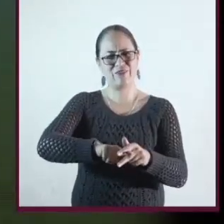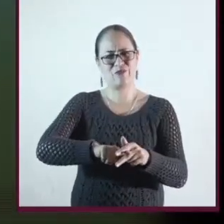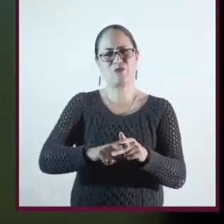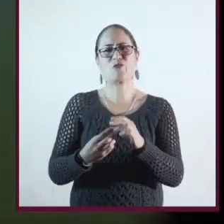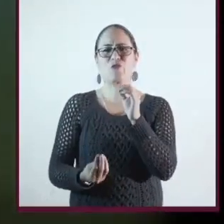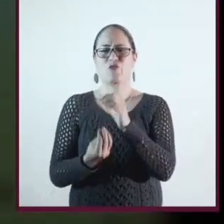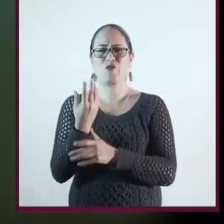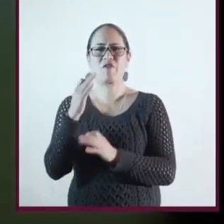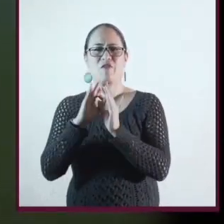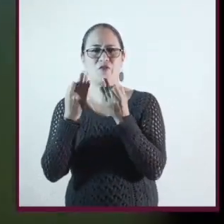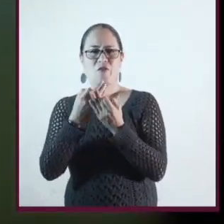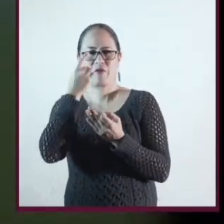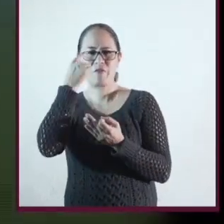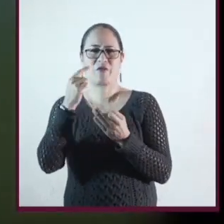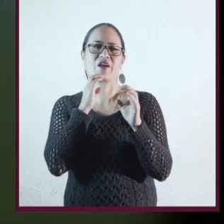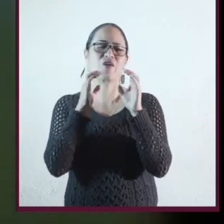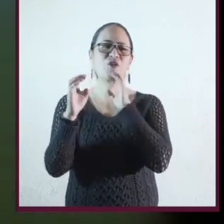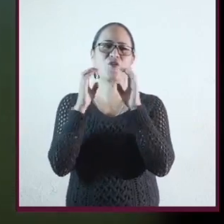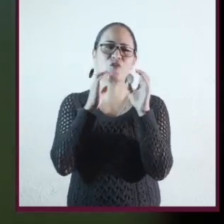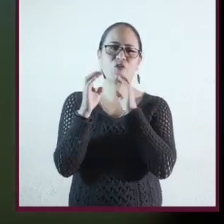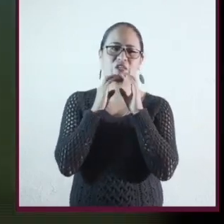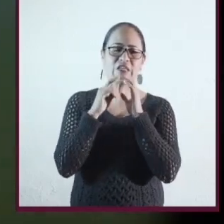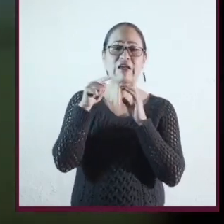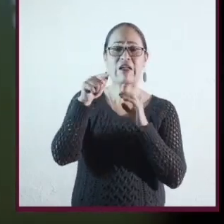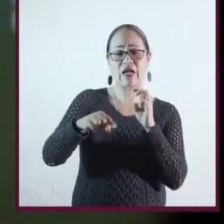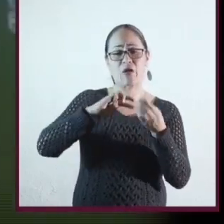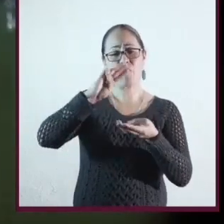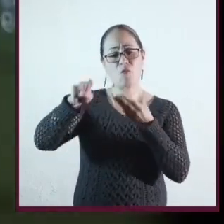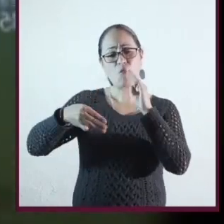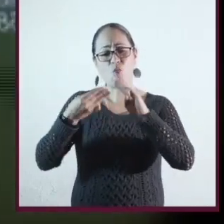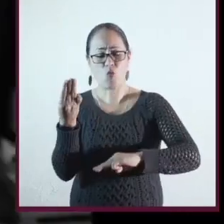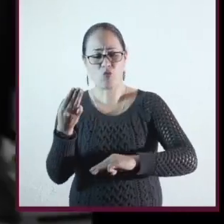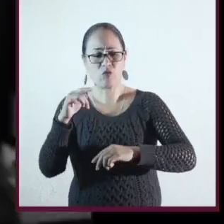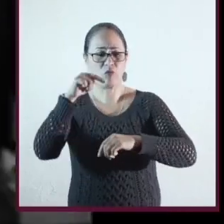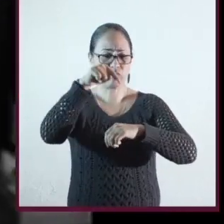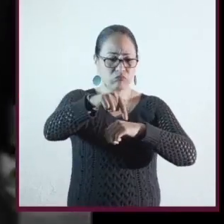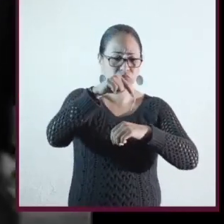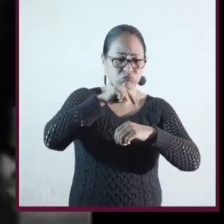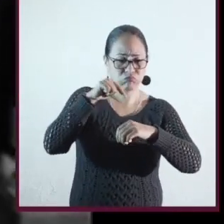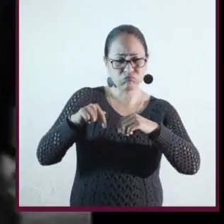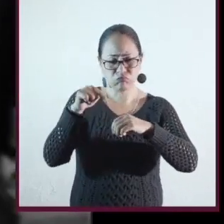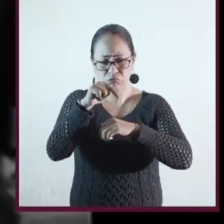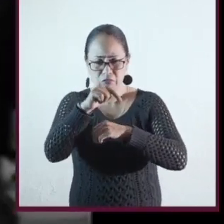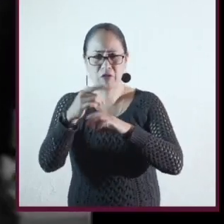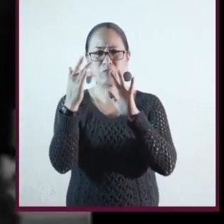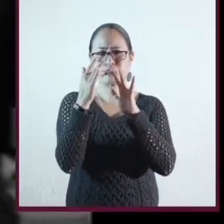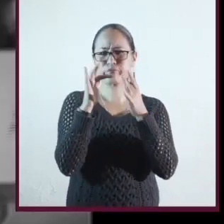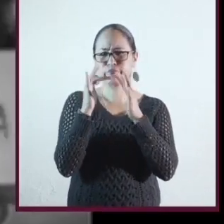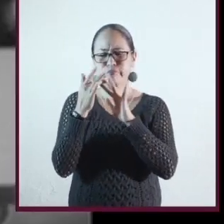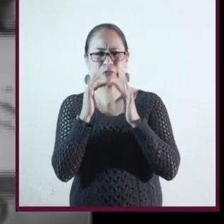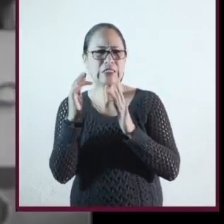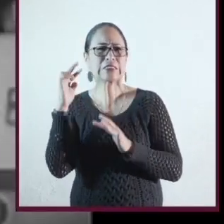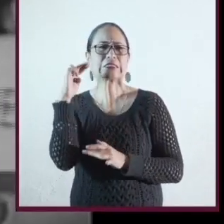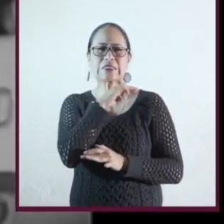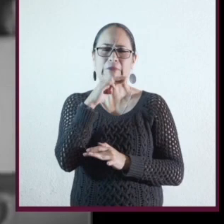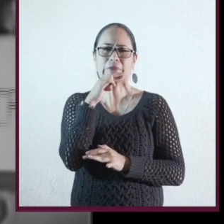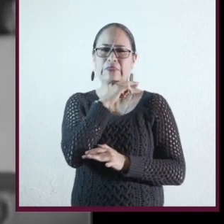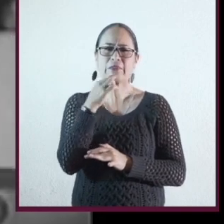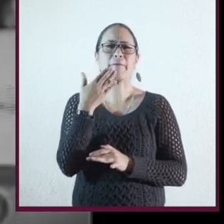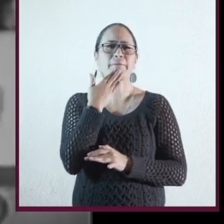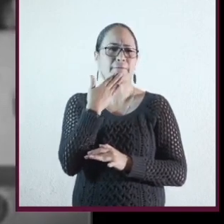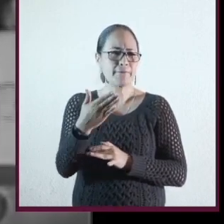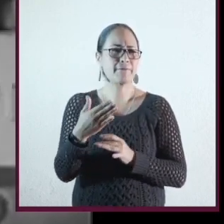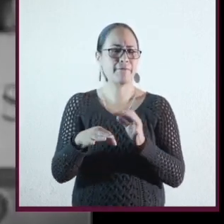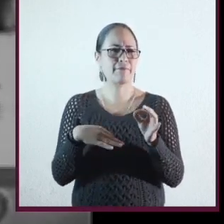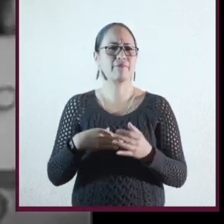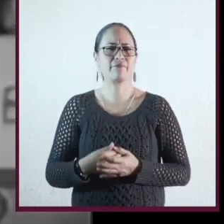telecomunicación, al permitir que varias partes del mundo se conectaran y pudieran comunicarse de manera rápida y eficiente. La